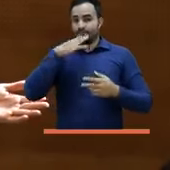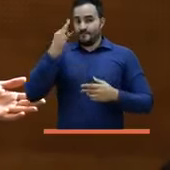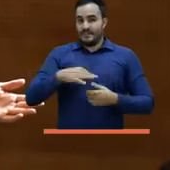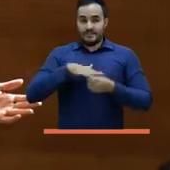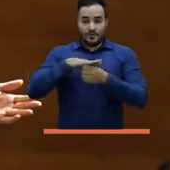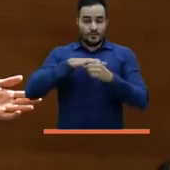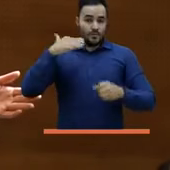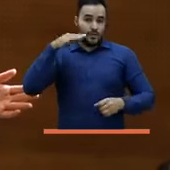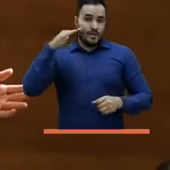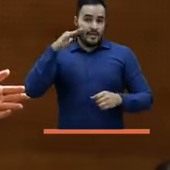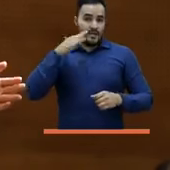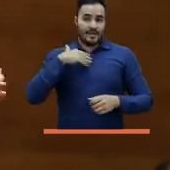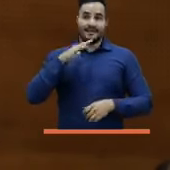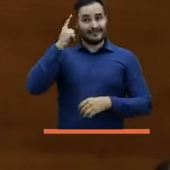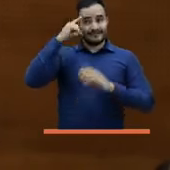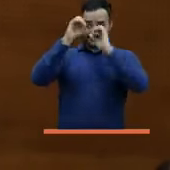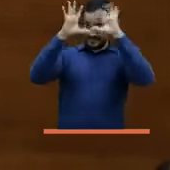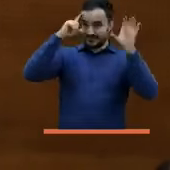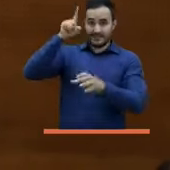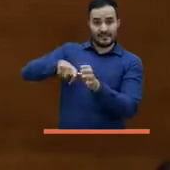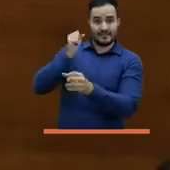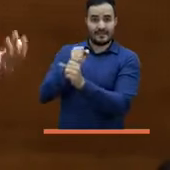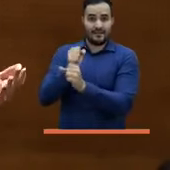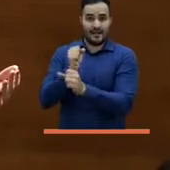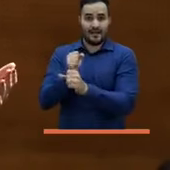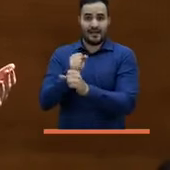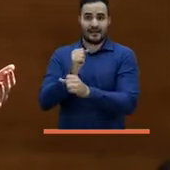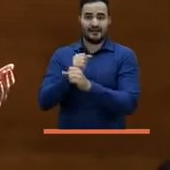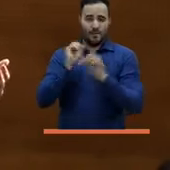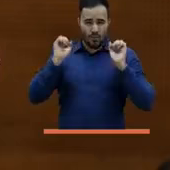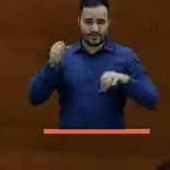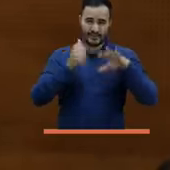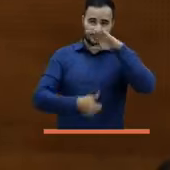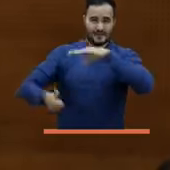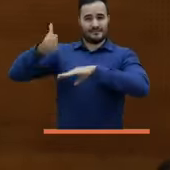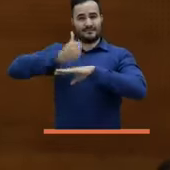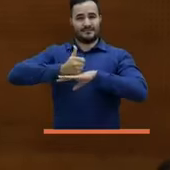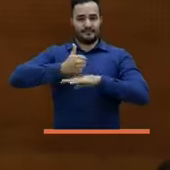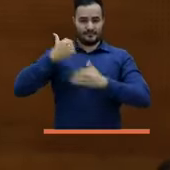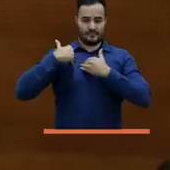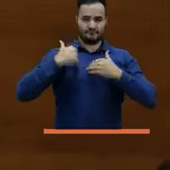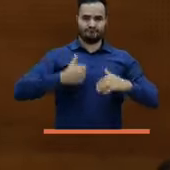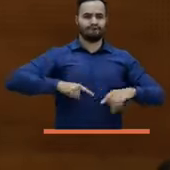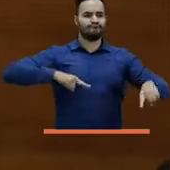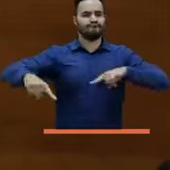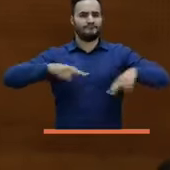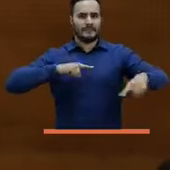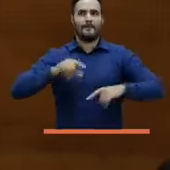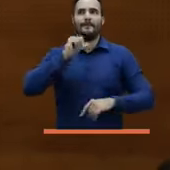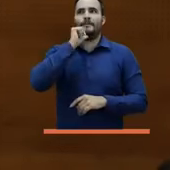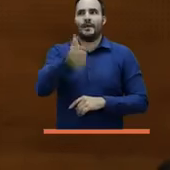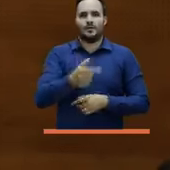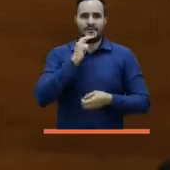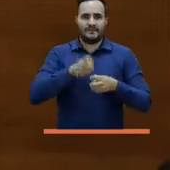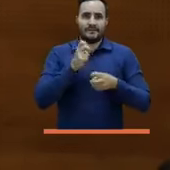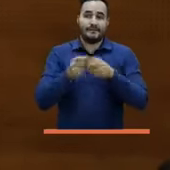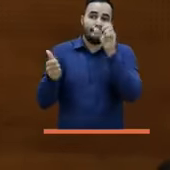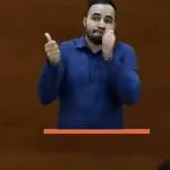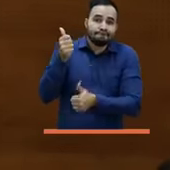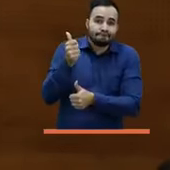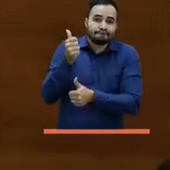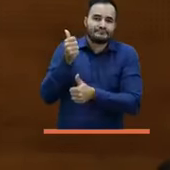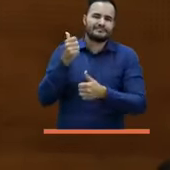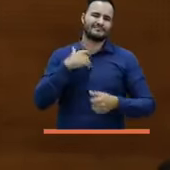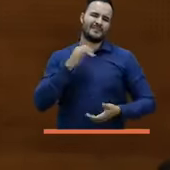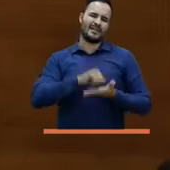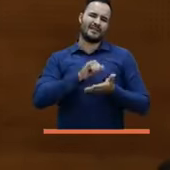una vez que estamos las mujeres empleadas es mucho más difícil acceder a cargos directivos entonces no es gratis que hoy nos estemos